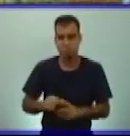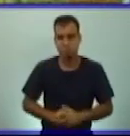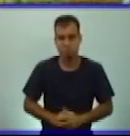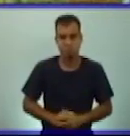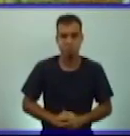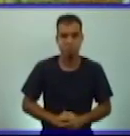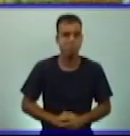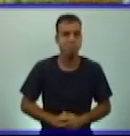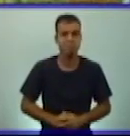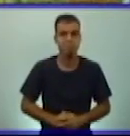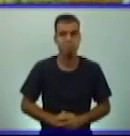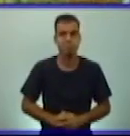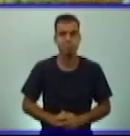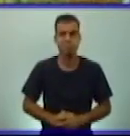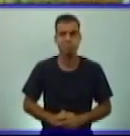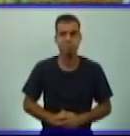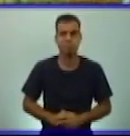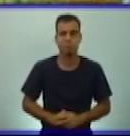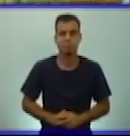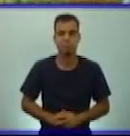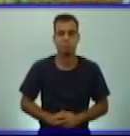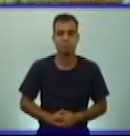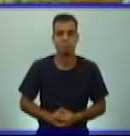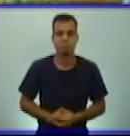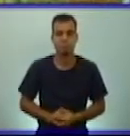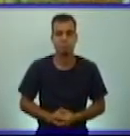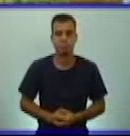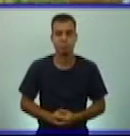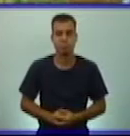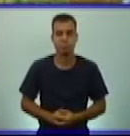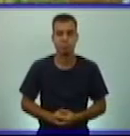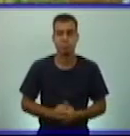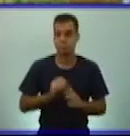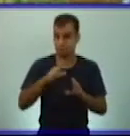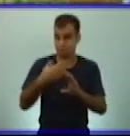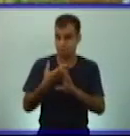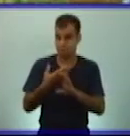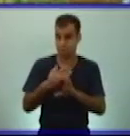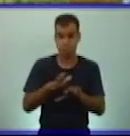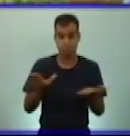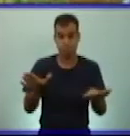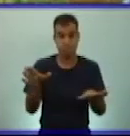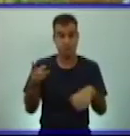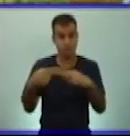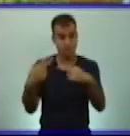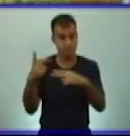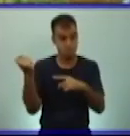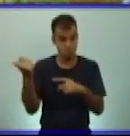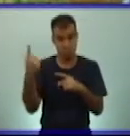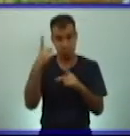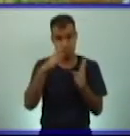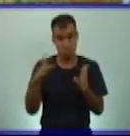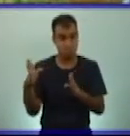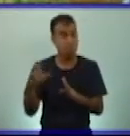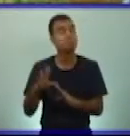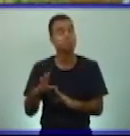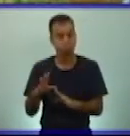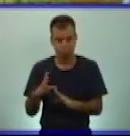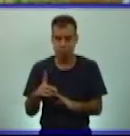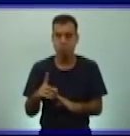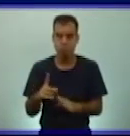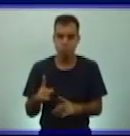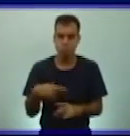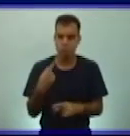minutos, 54 segundos de longitud oeste. Después de esta primera parte, vamos a realizar